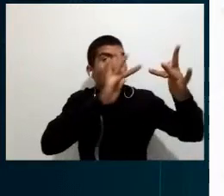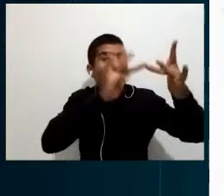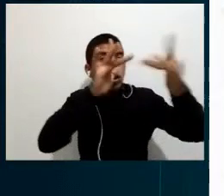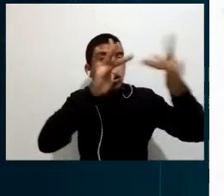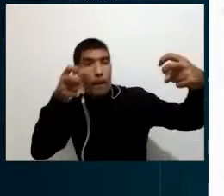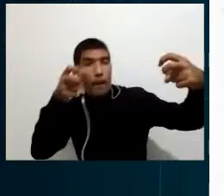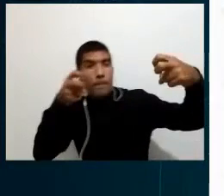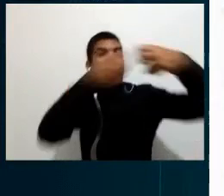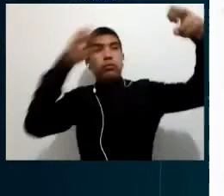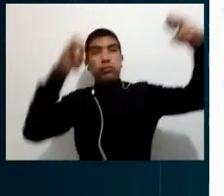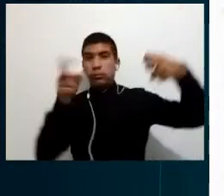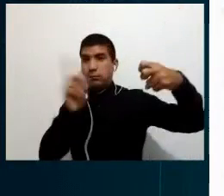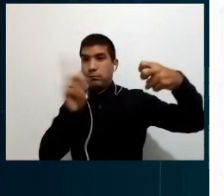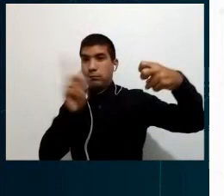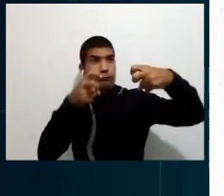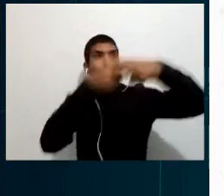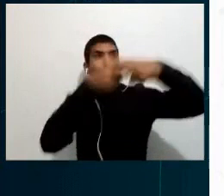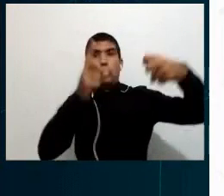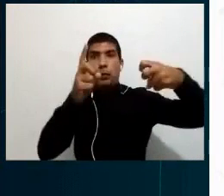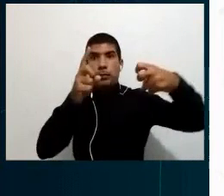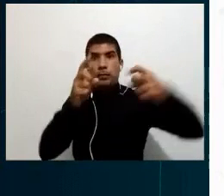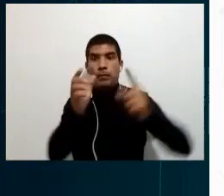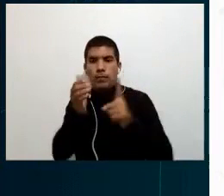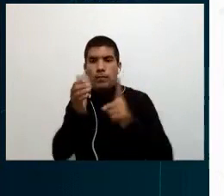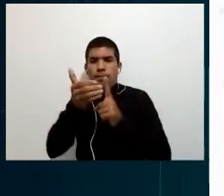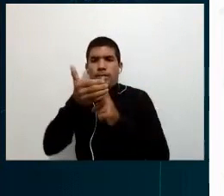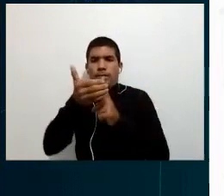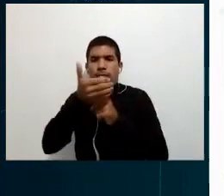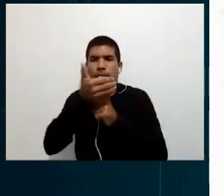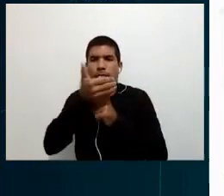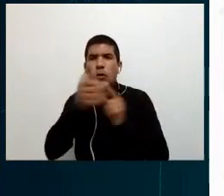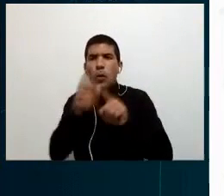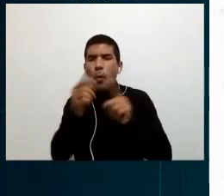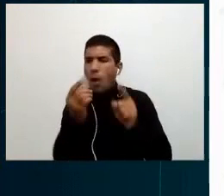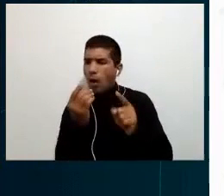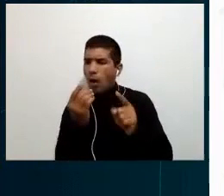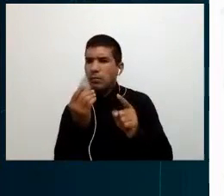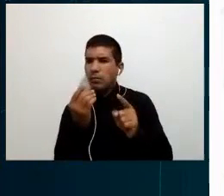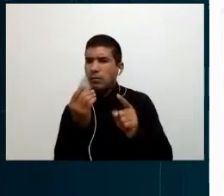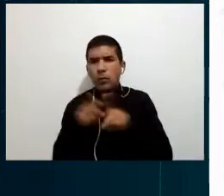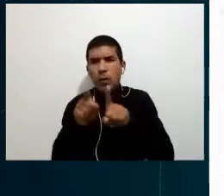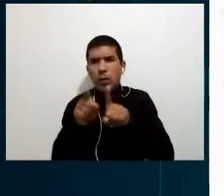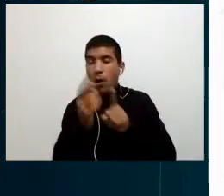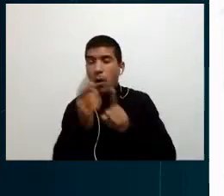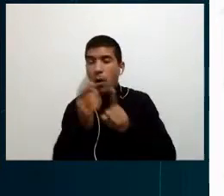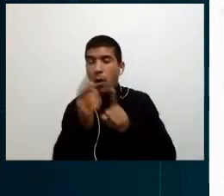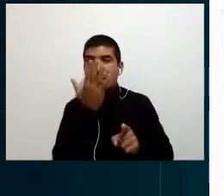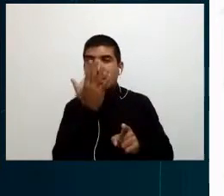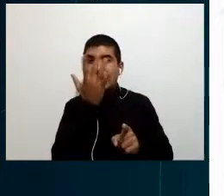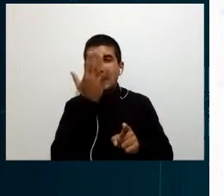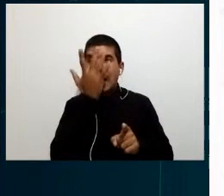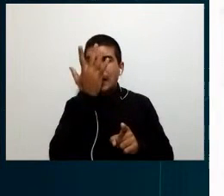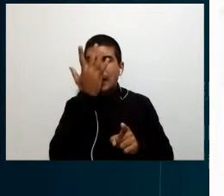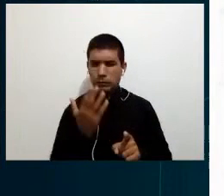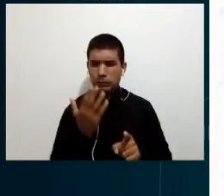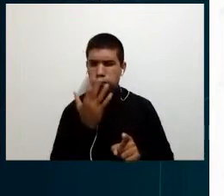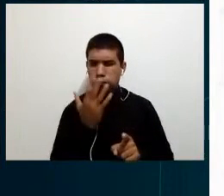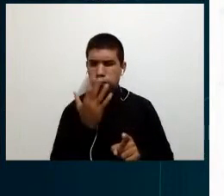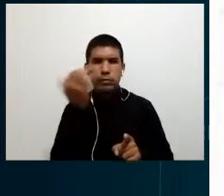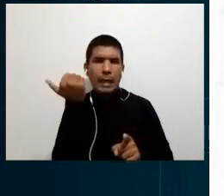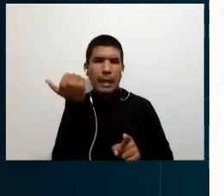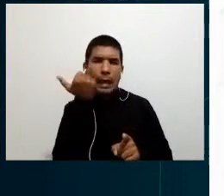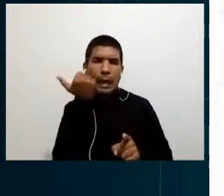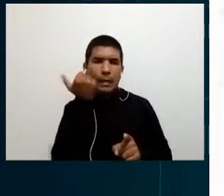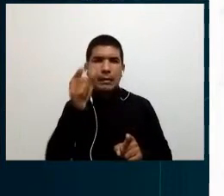global demasiado elevado y es un gas efecto invernadero. Entonces, por ende, pues esto